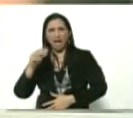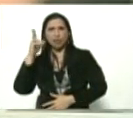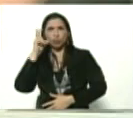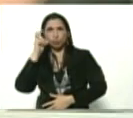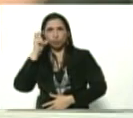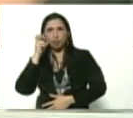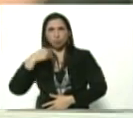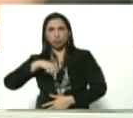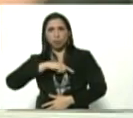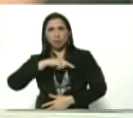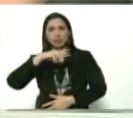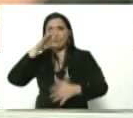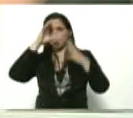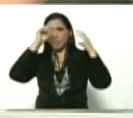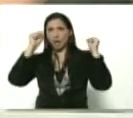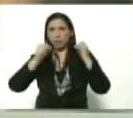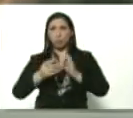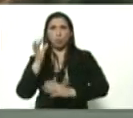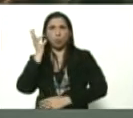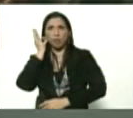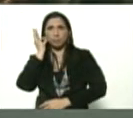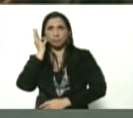nuestra embajadora